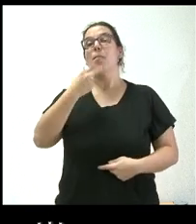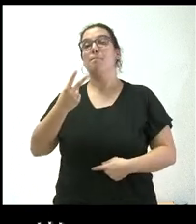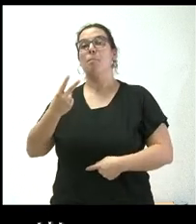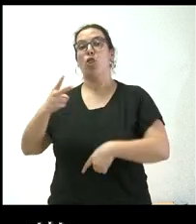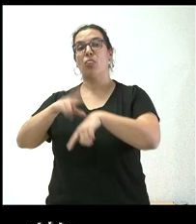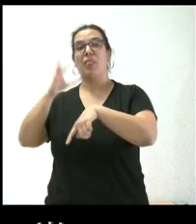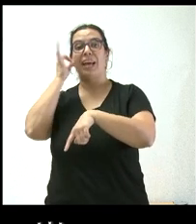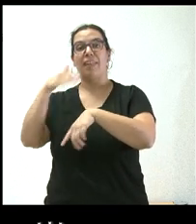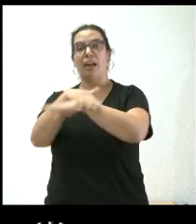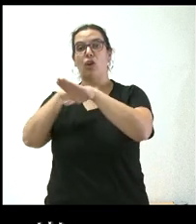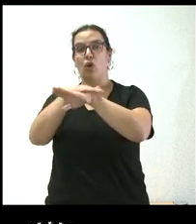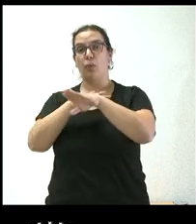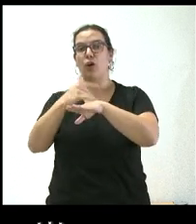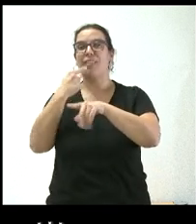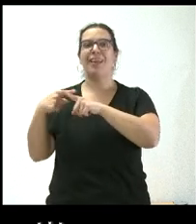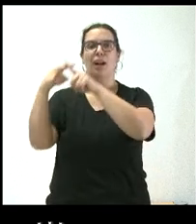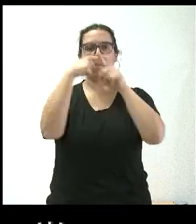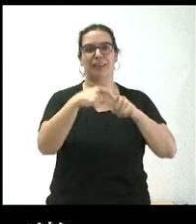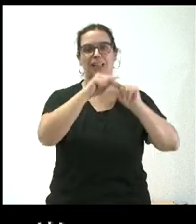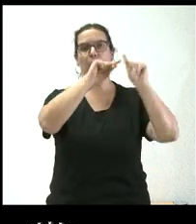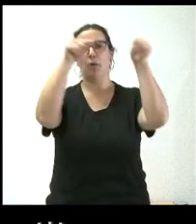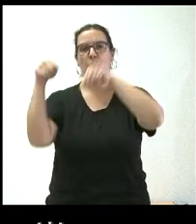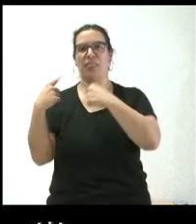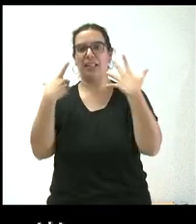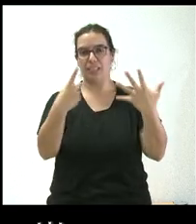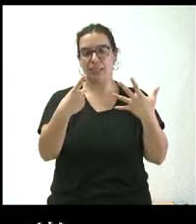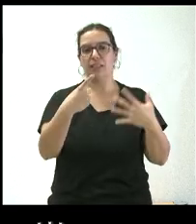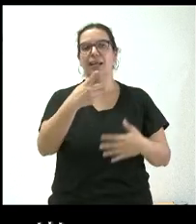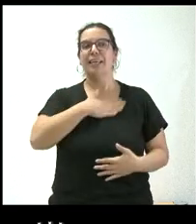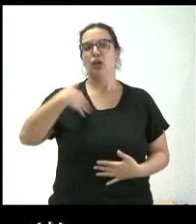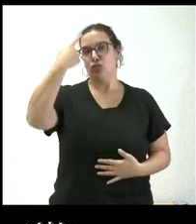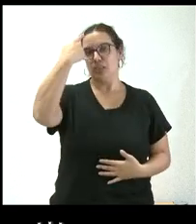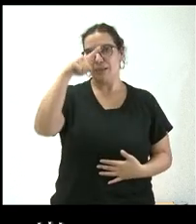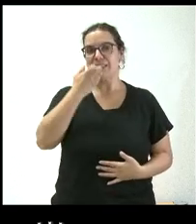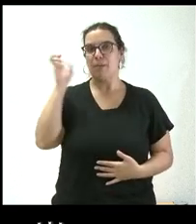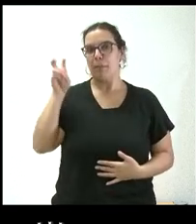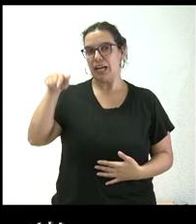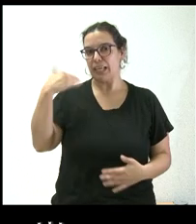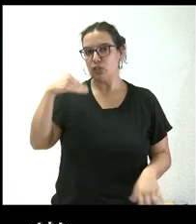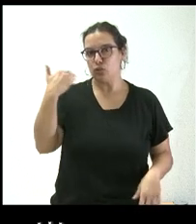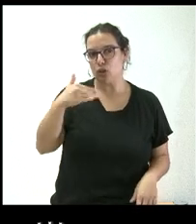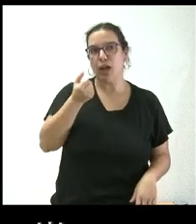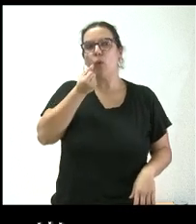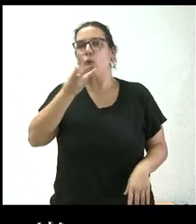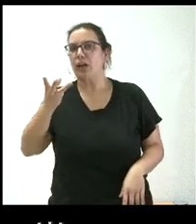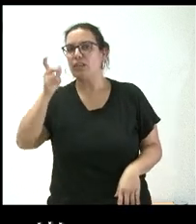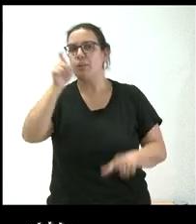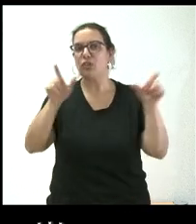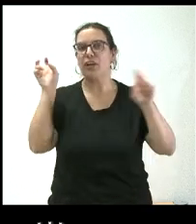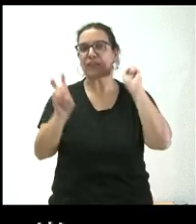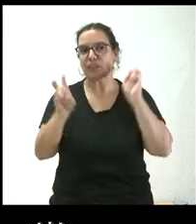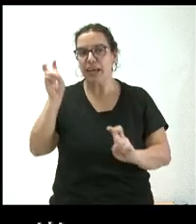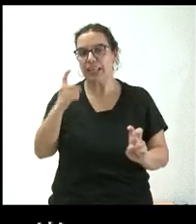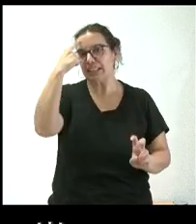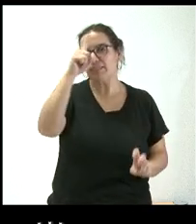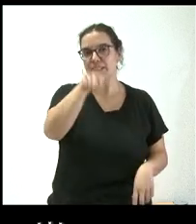que van a trasladarse a seis provincias Nos gustaría saber si una de ellas va a ser Soria y si se conoce el número concreto de personas que que van